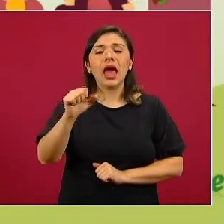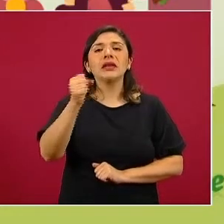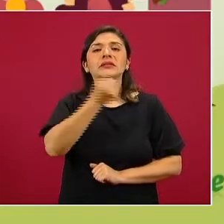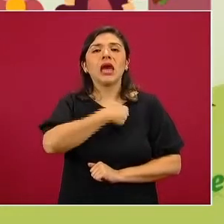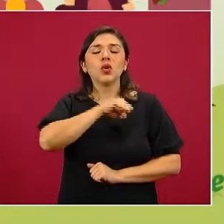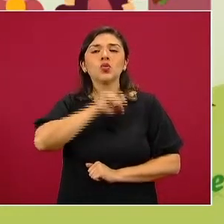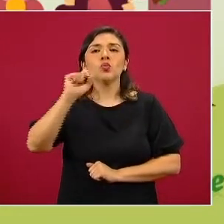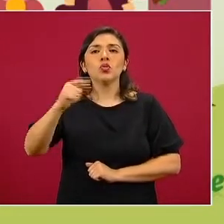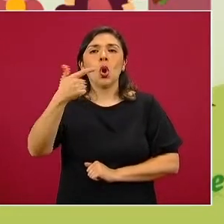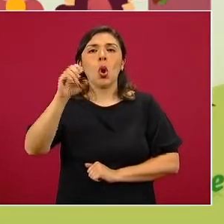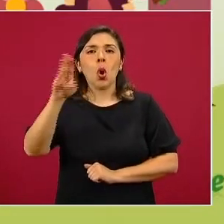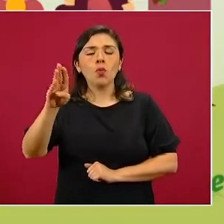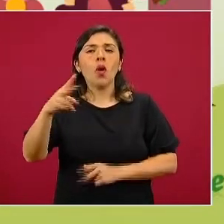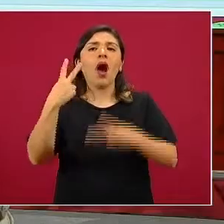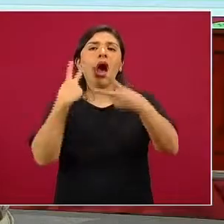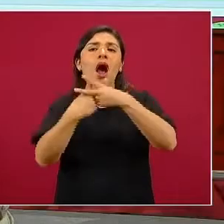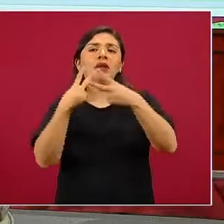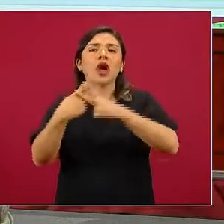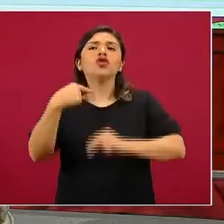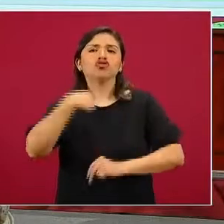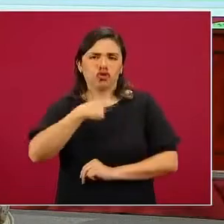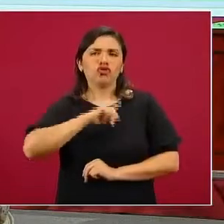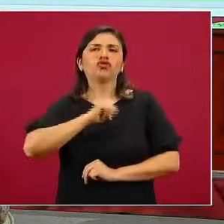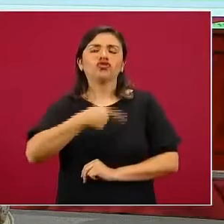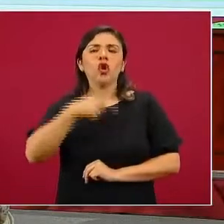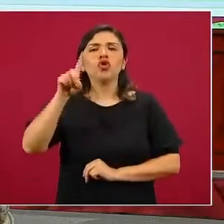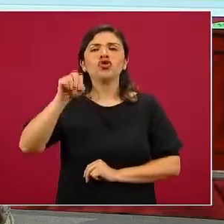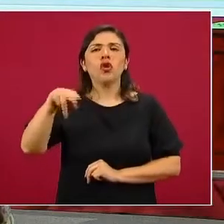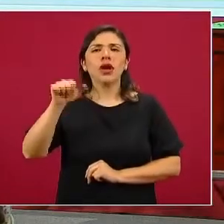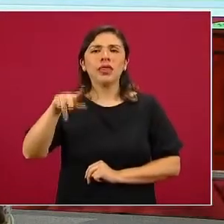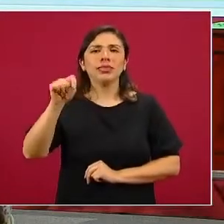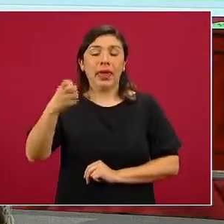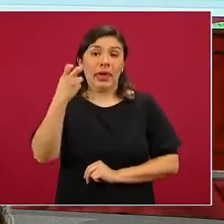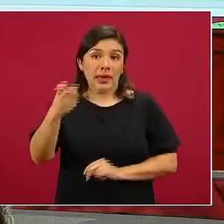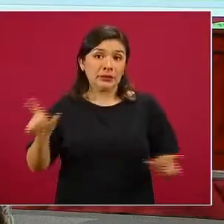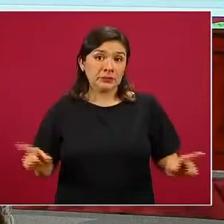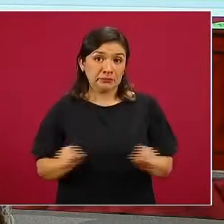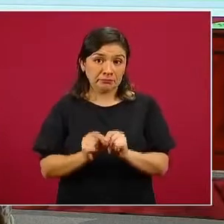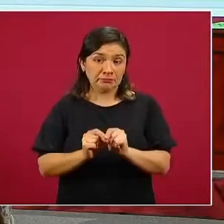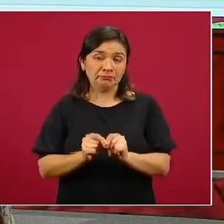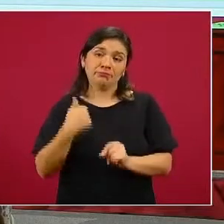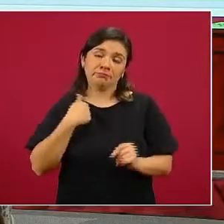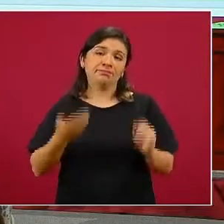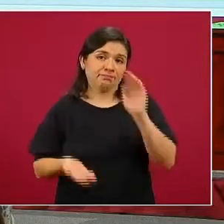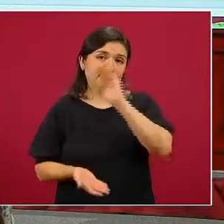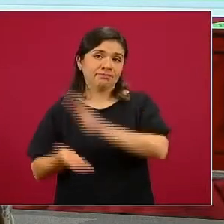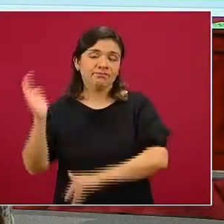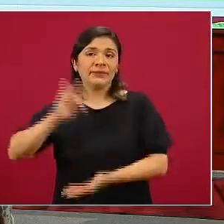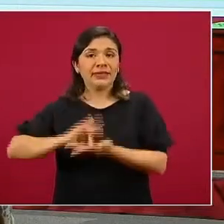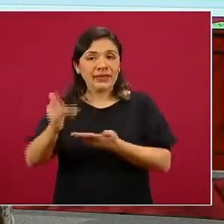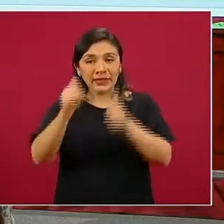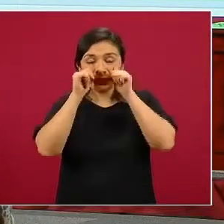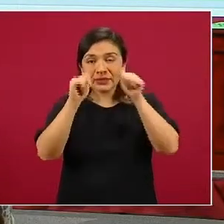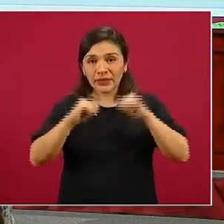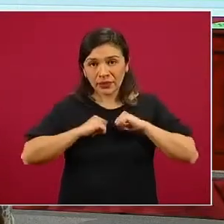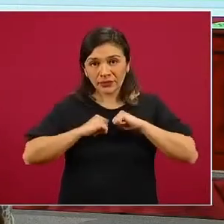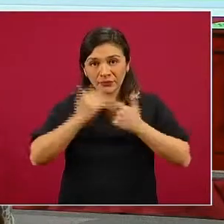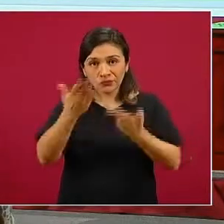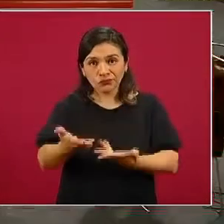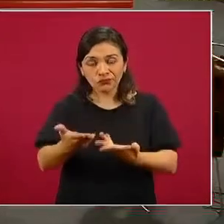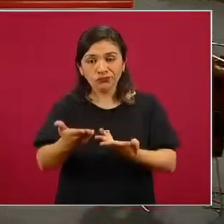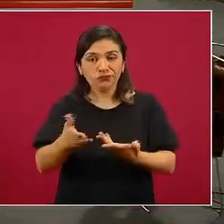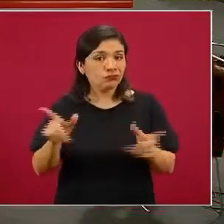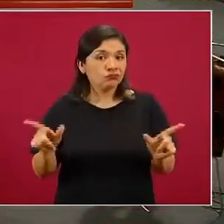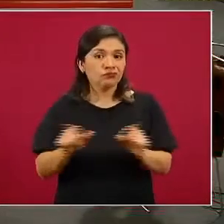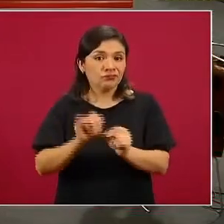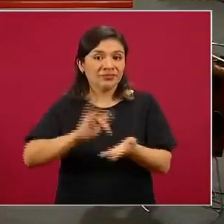senatrasalud.gov y el hashtag Yo Soy Donante. Con esto me despido, agradezco su atención y bueno,